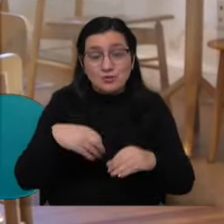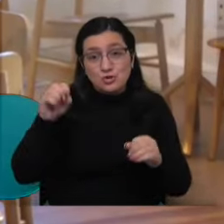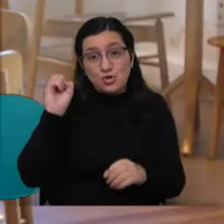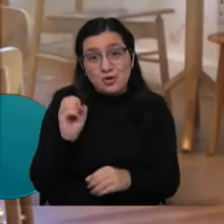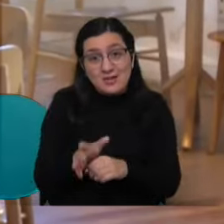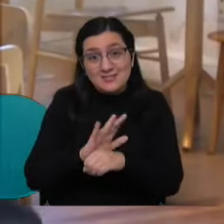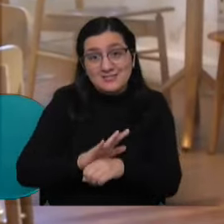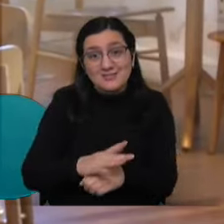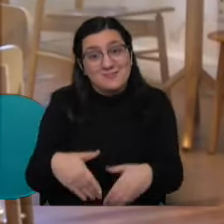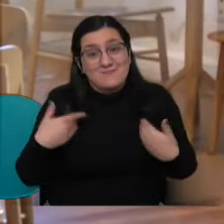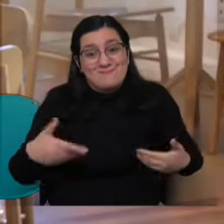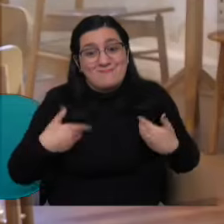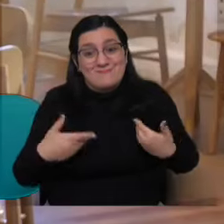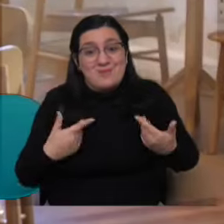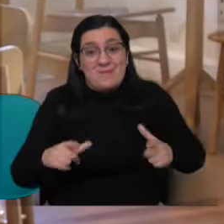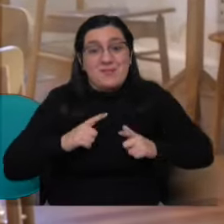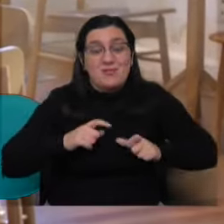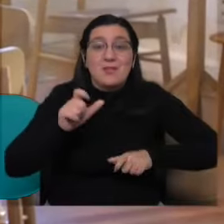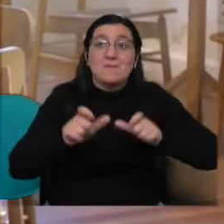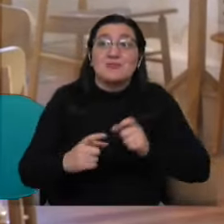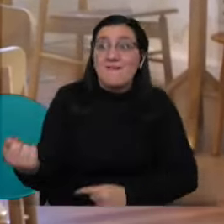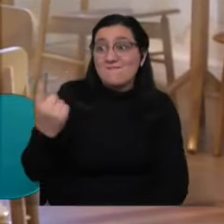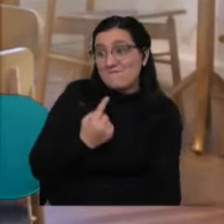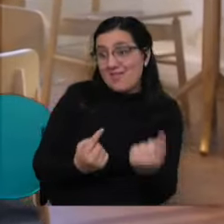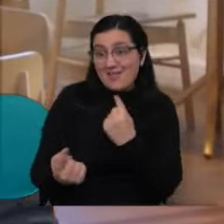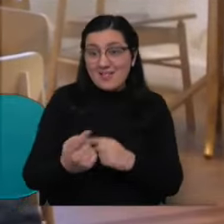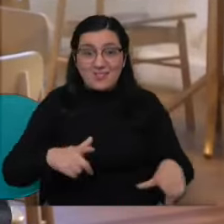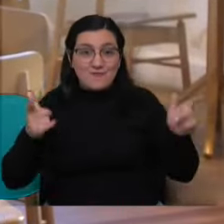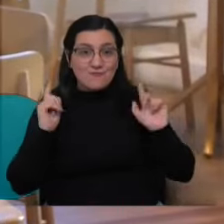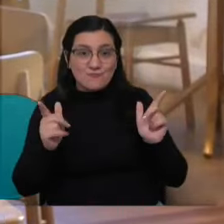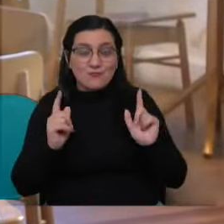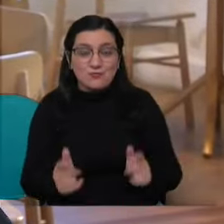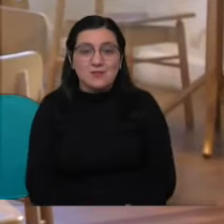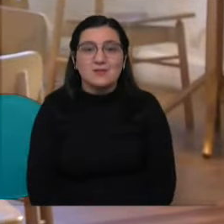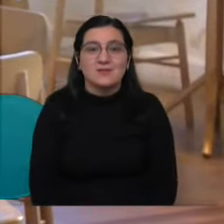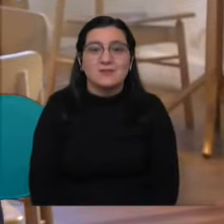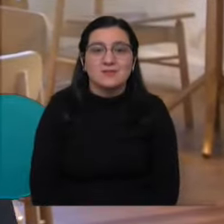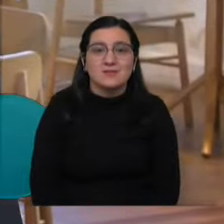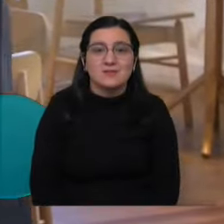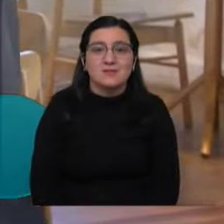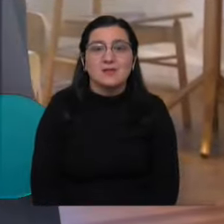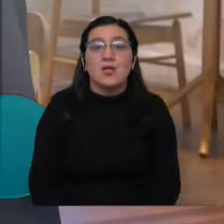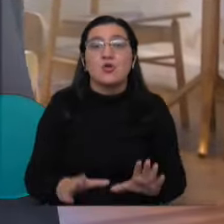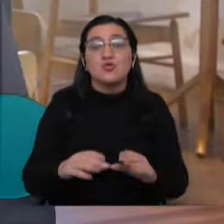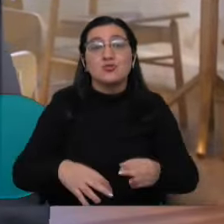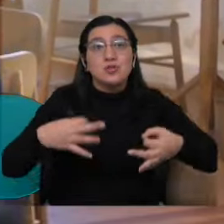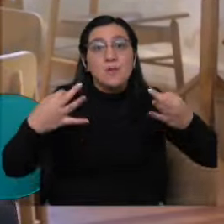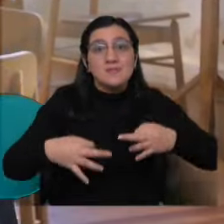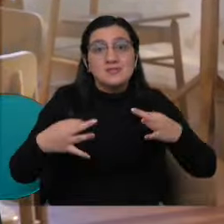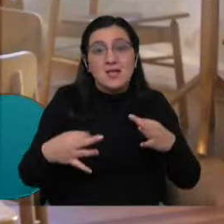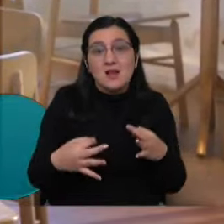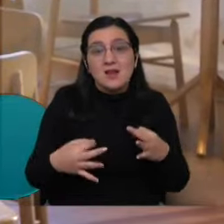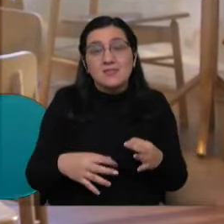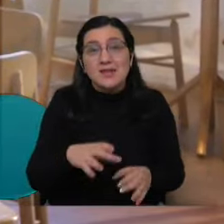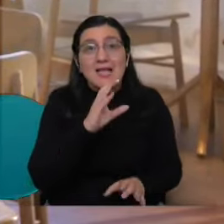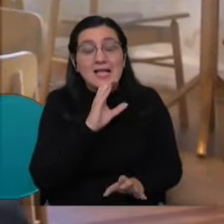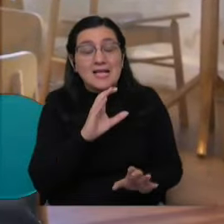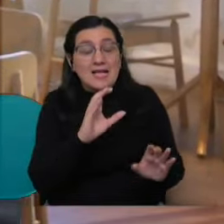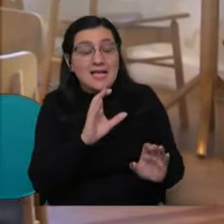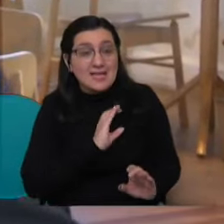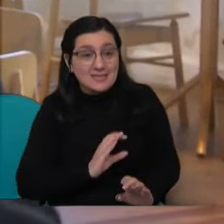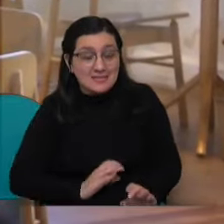entusiasmados y esperemos que que la gente venga Que disfrute y que viva este concierto que con todas estas particularidades tiene la característica de